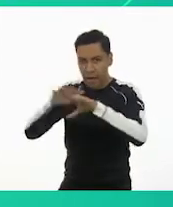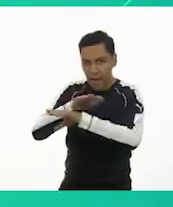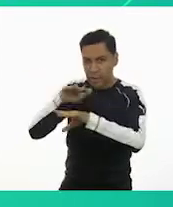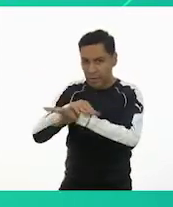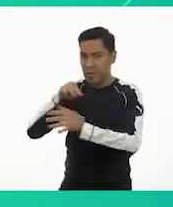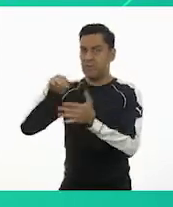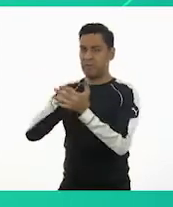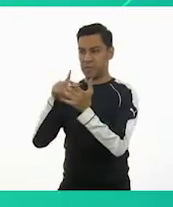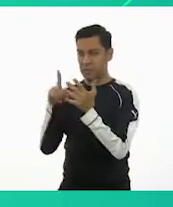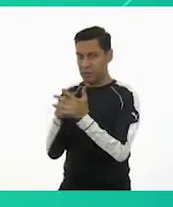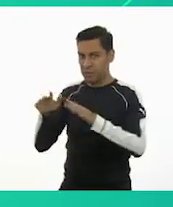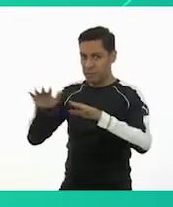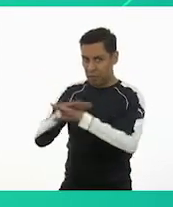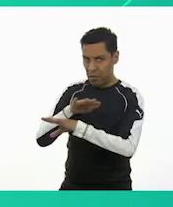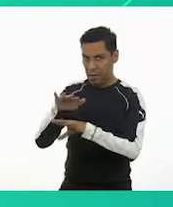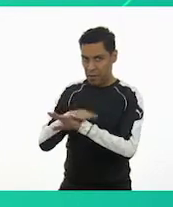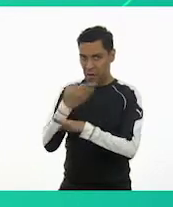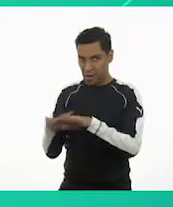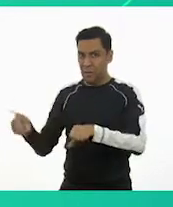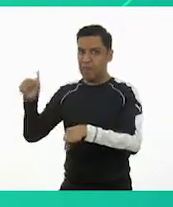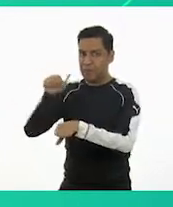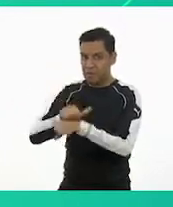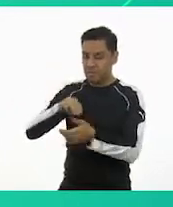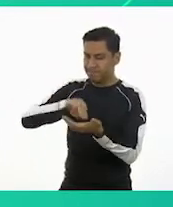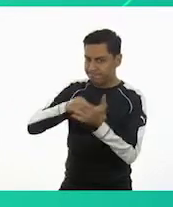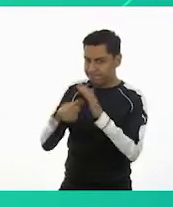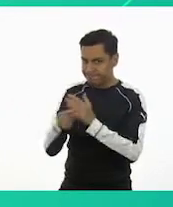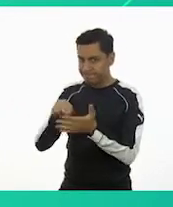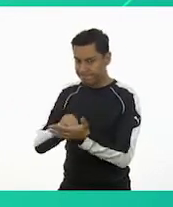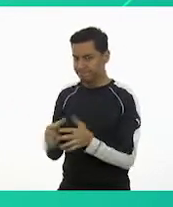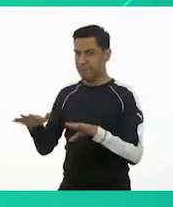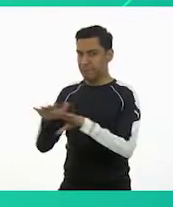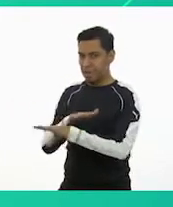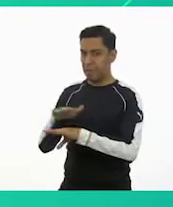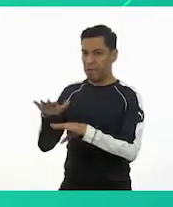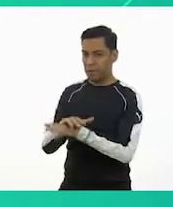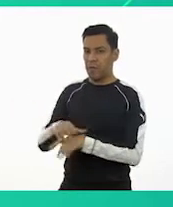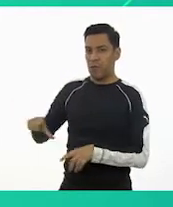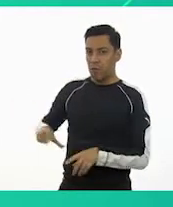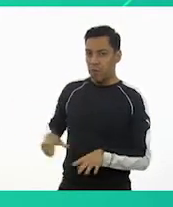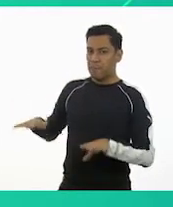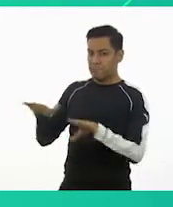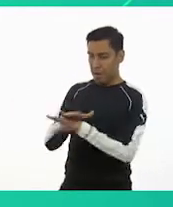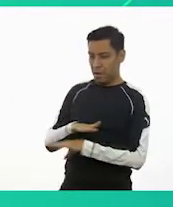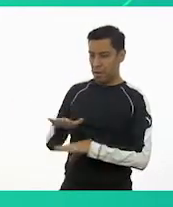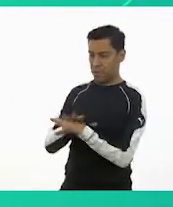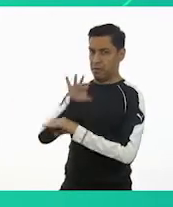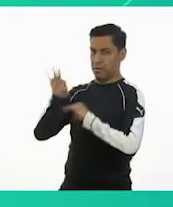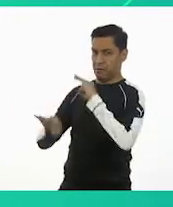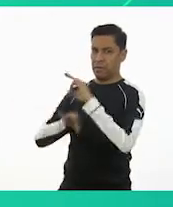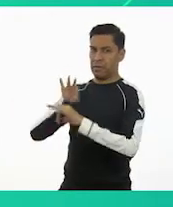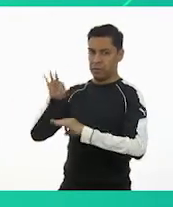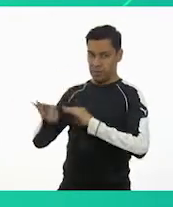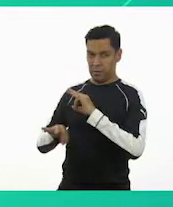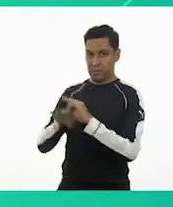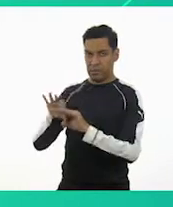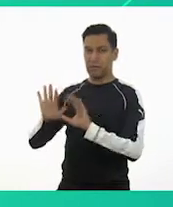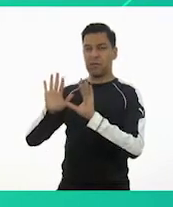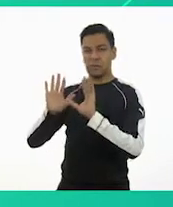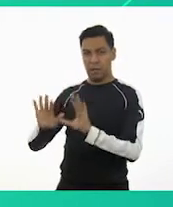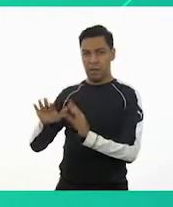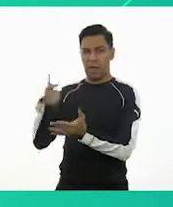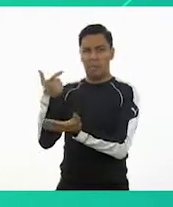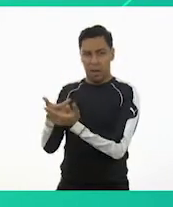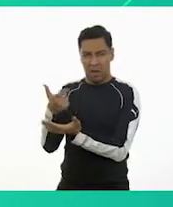y cambios de administración, aunado a un incremento importante en el precio del